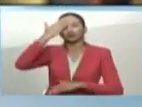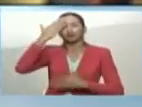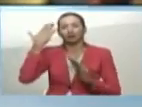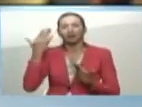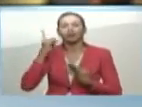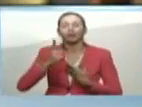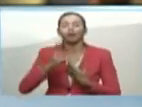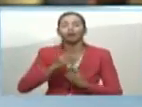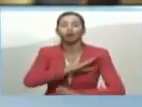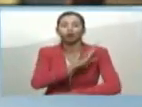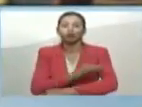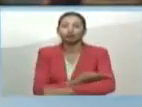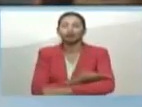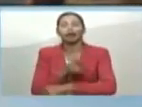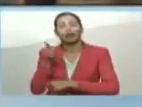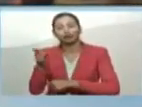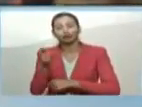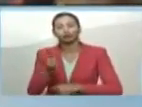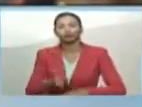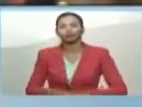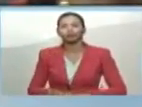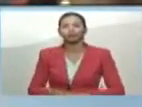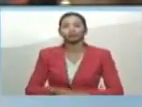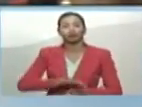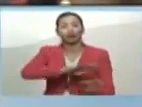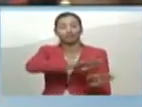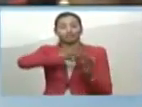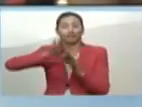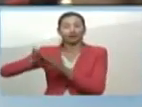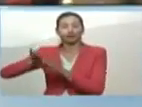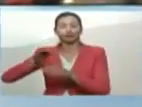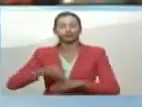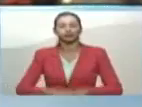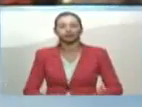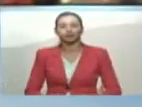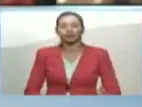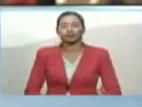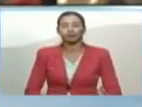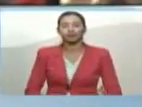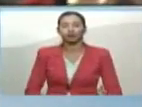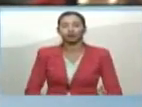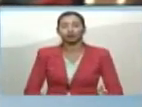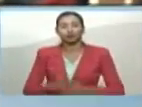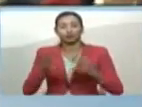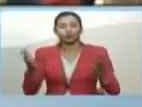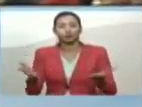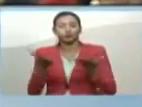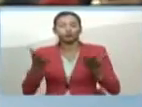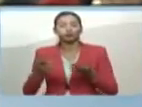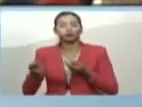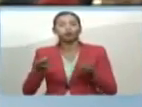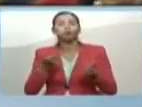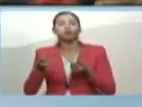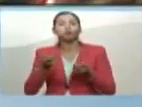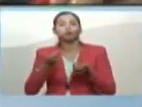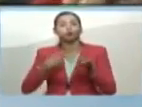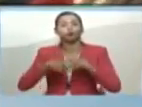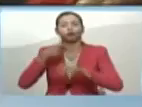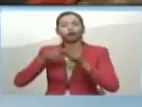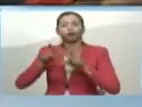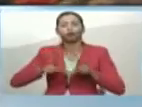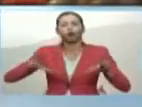fortalecer esas áreas. Lo otro es activación y reimpulso de bodegas y abastos